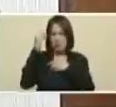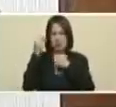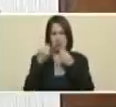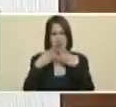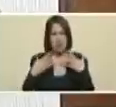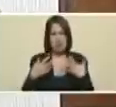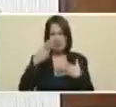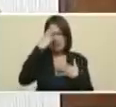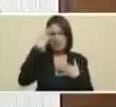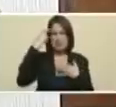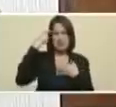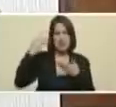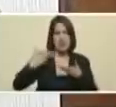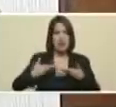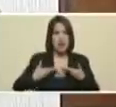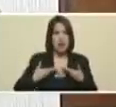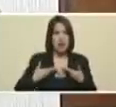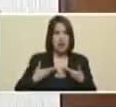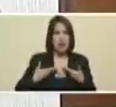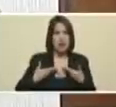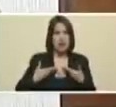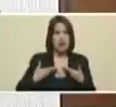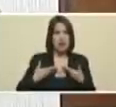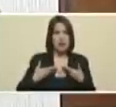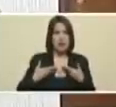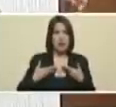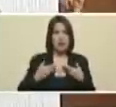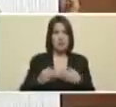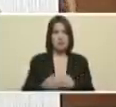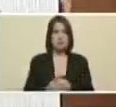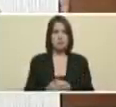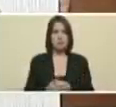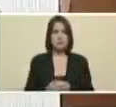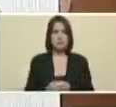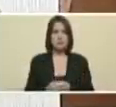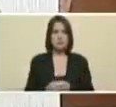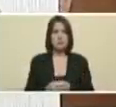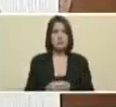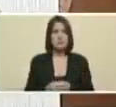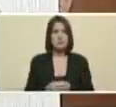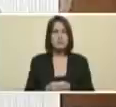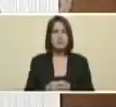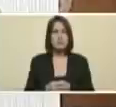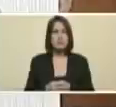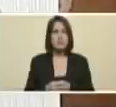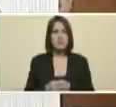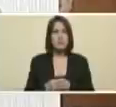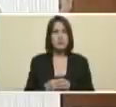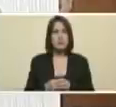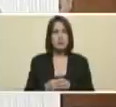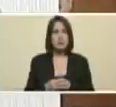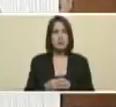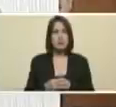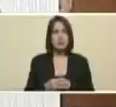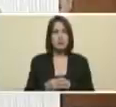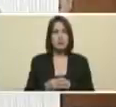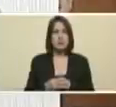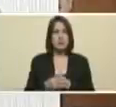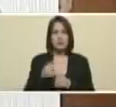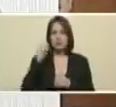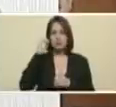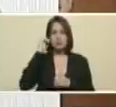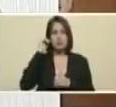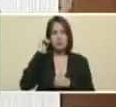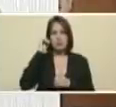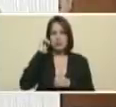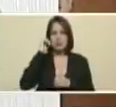Lo he pensado muy bien durante varios meses, me dijo. Habla con Alí. Y así se lo llamé. A